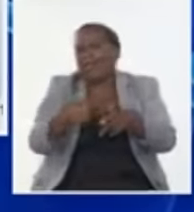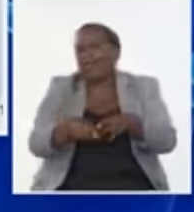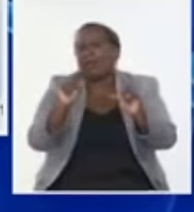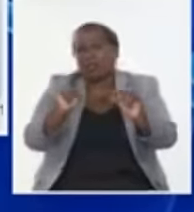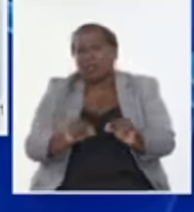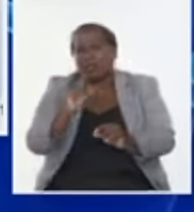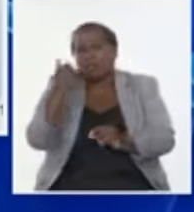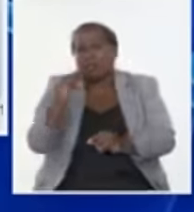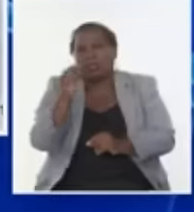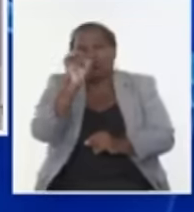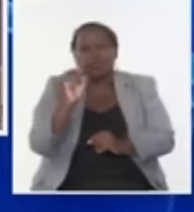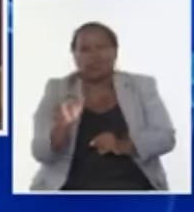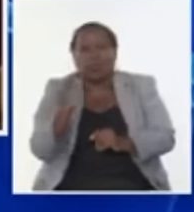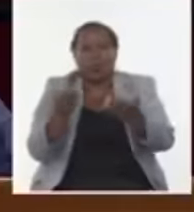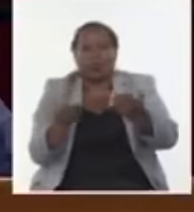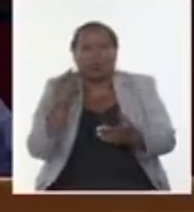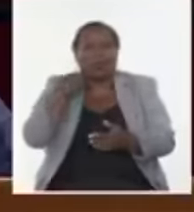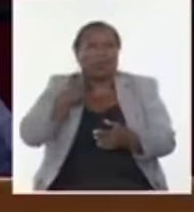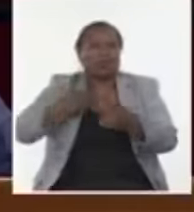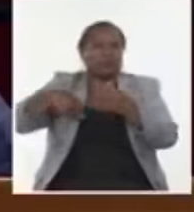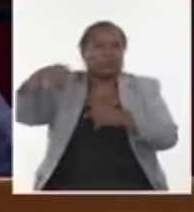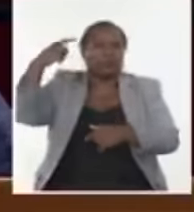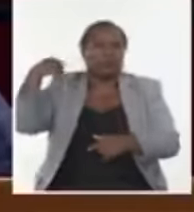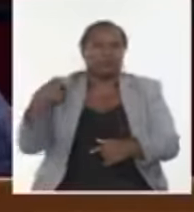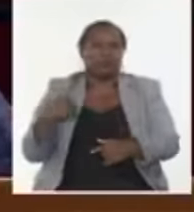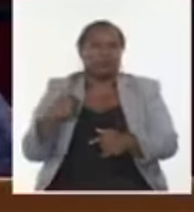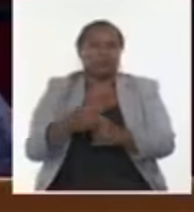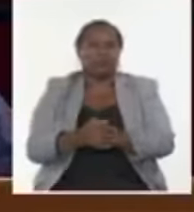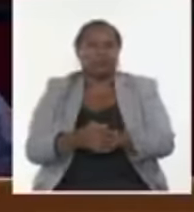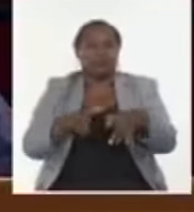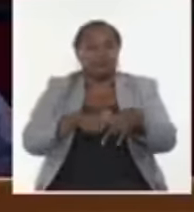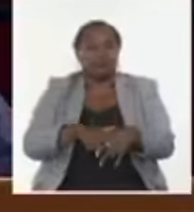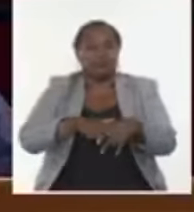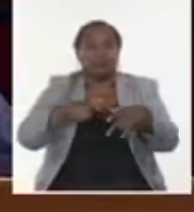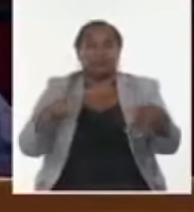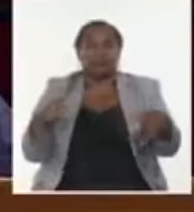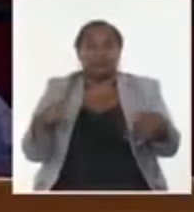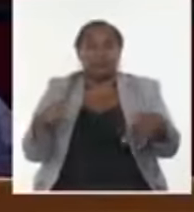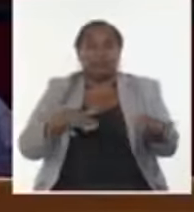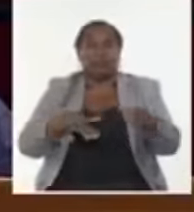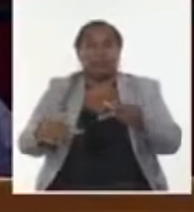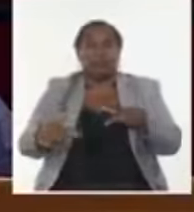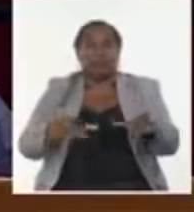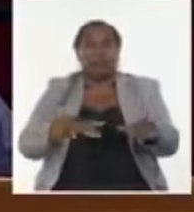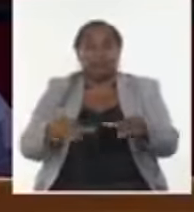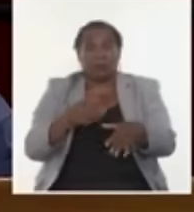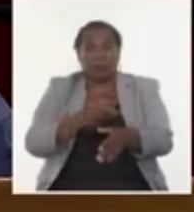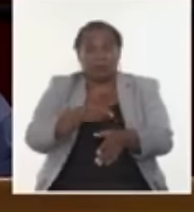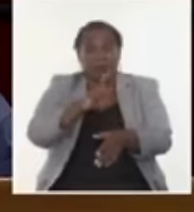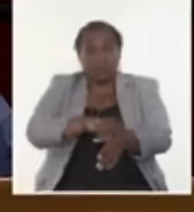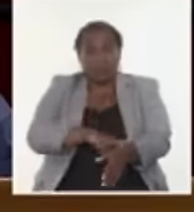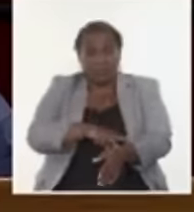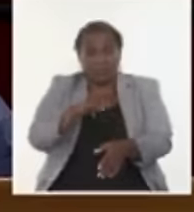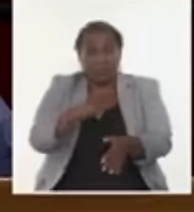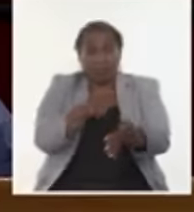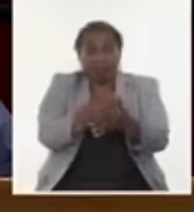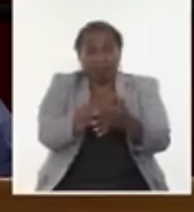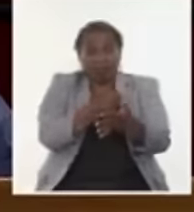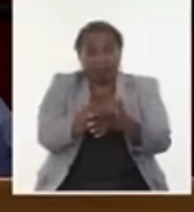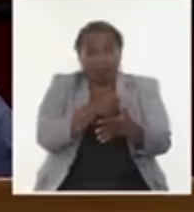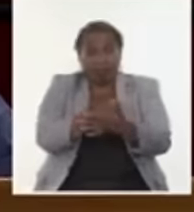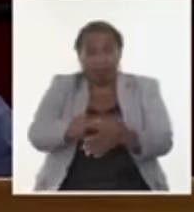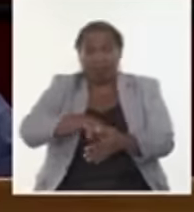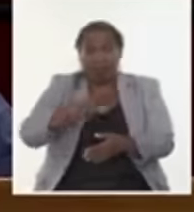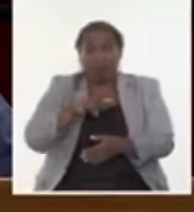10% con relación al mes anterior. Se incrementan las acciones de prevención y enfrentamiento, así como la